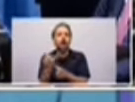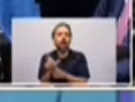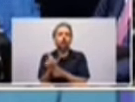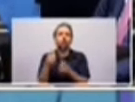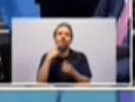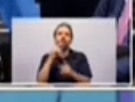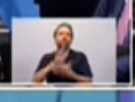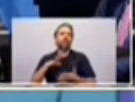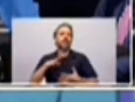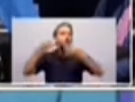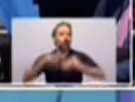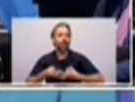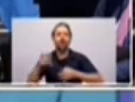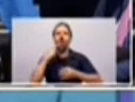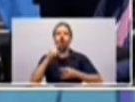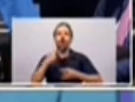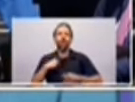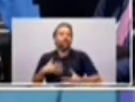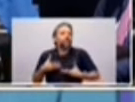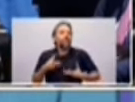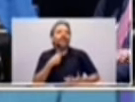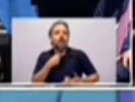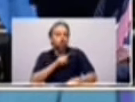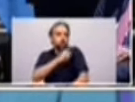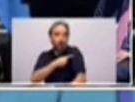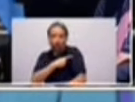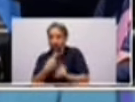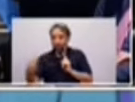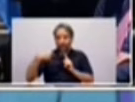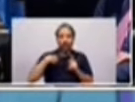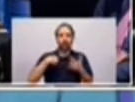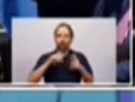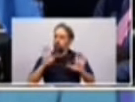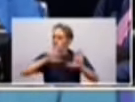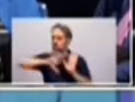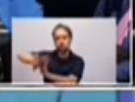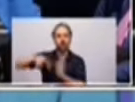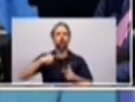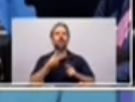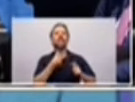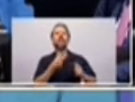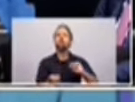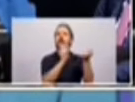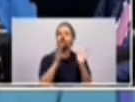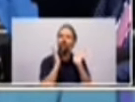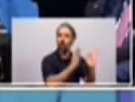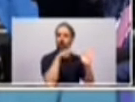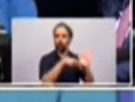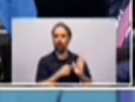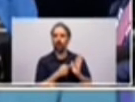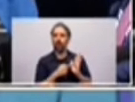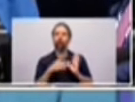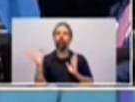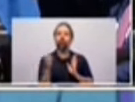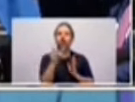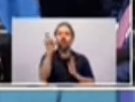lo que sigue. Pero a mí lo que ya me preocupa es que yo ya quiero pensar en lo que hay que hacer de este